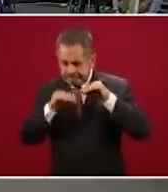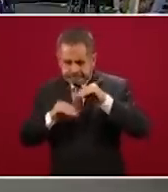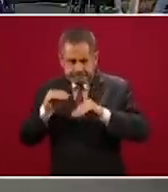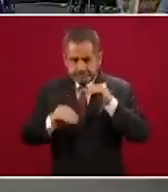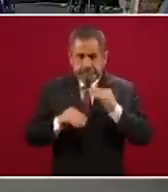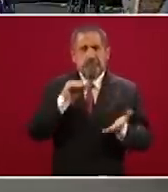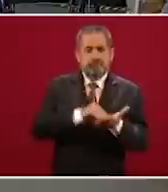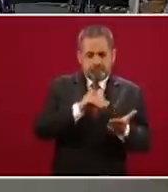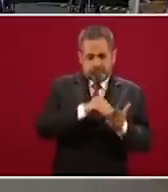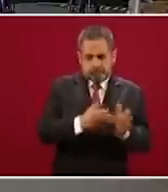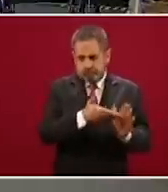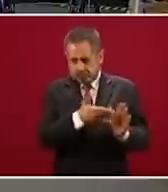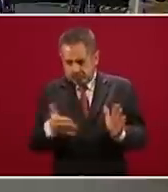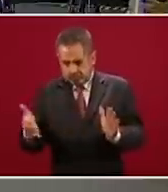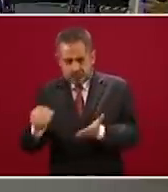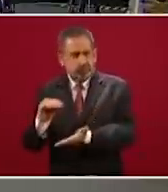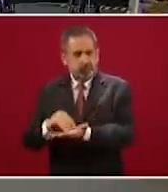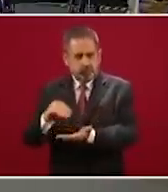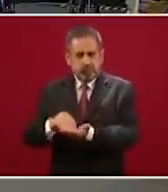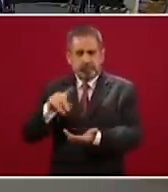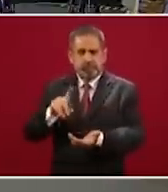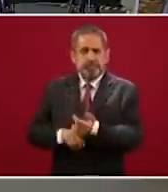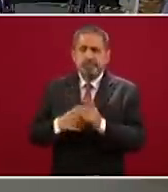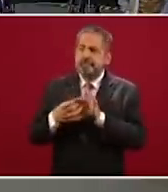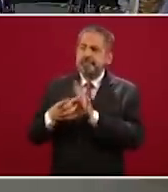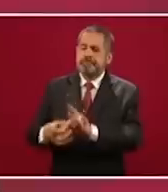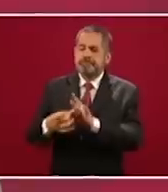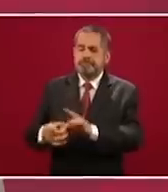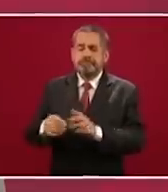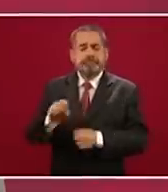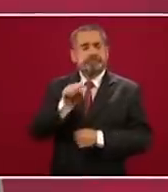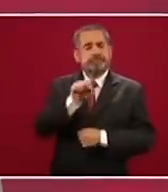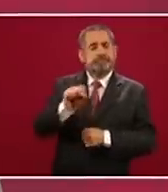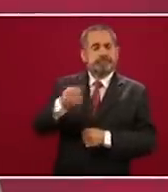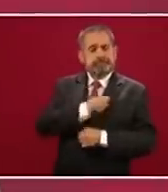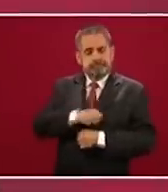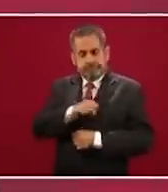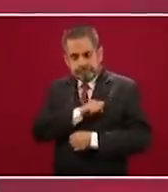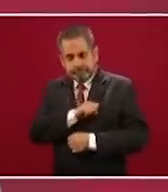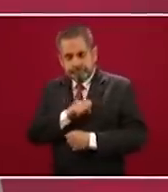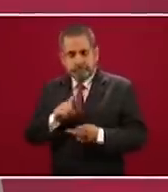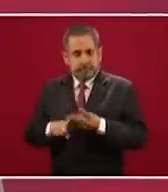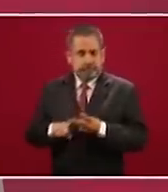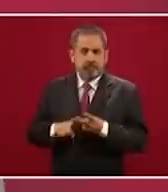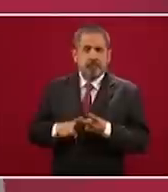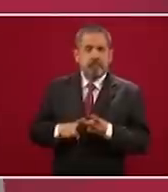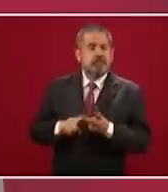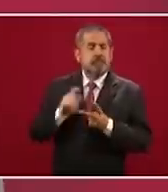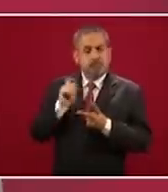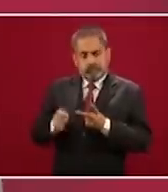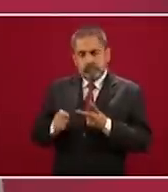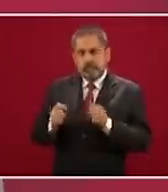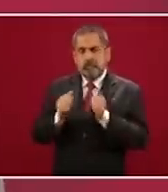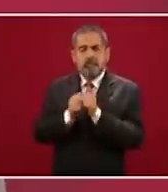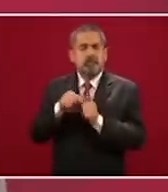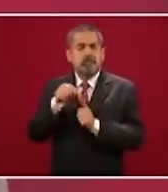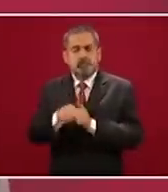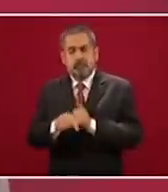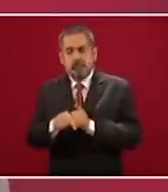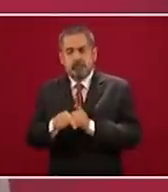hasta nuestros días entre la Secretaría de Salud, de manera específica en su momento a través de